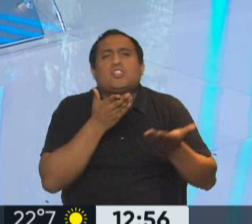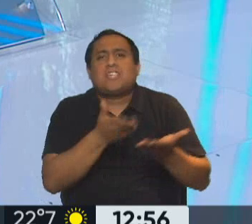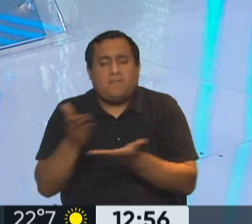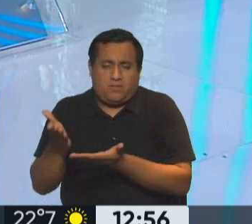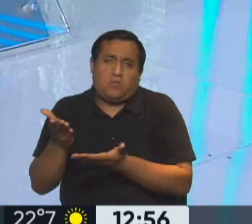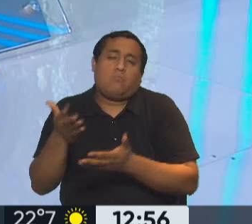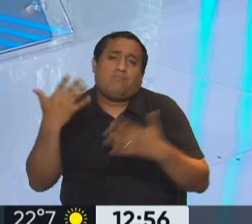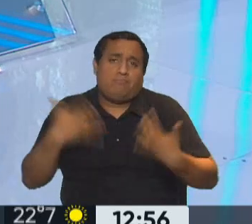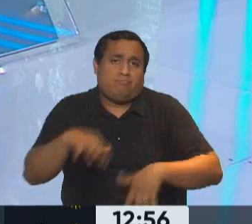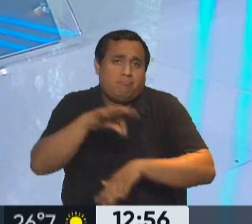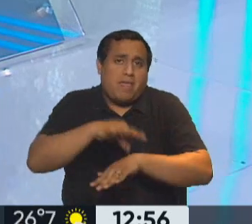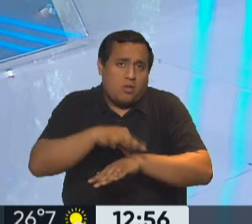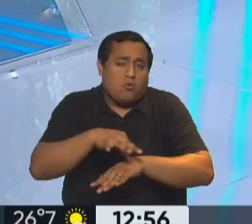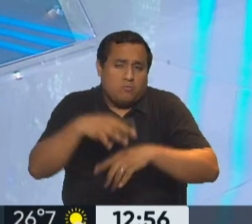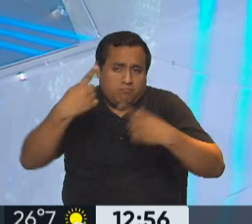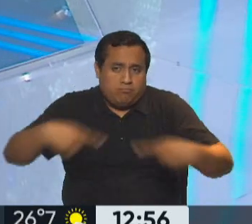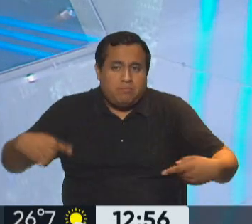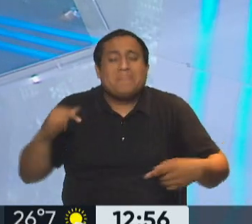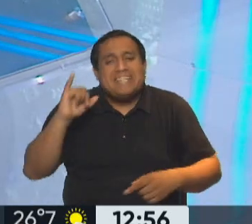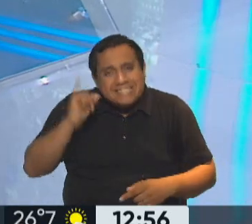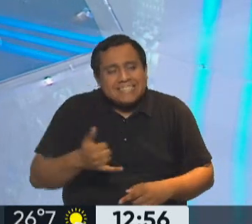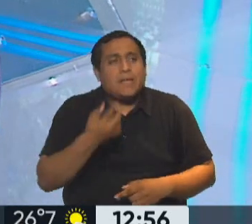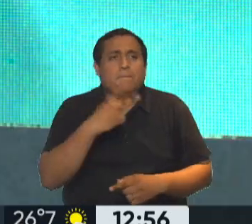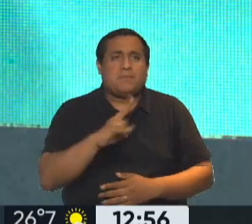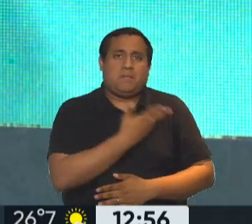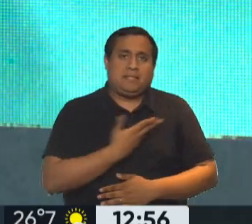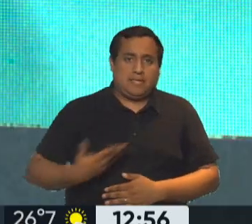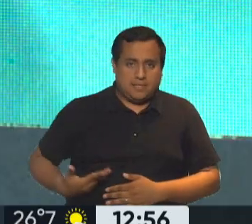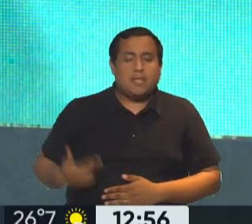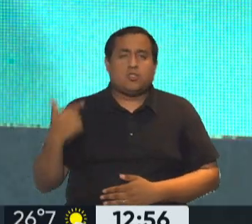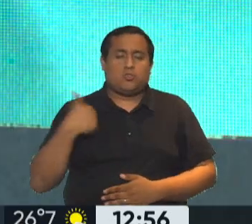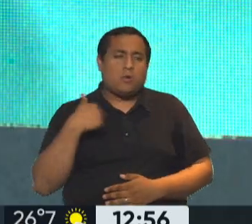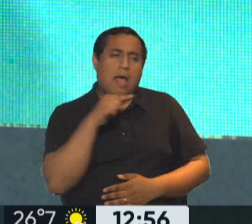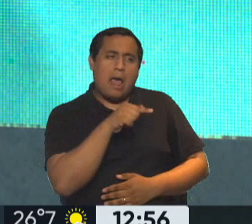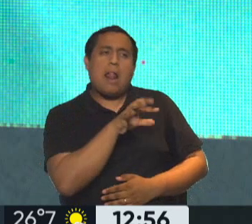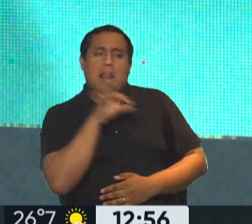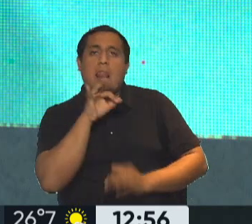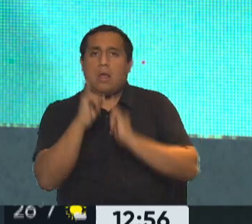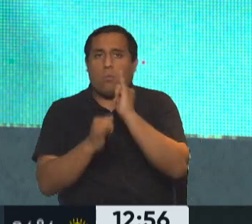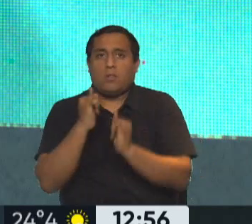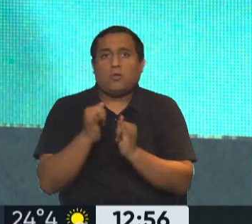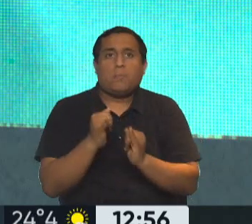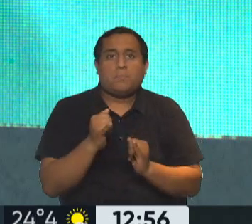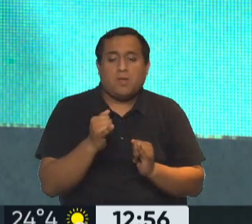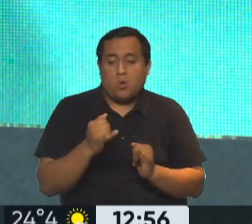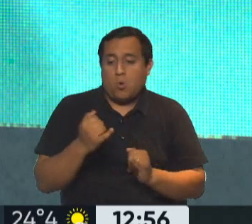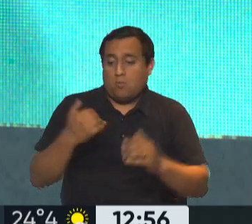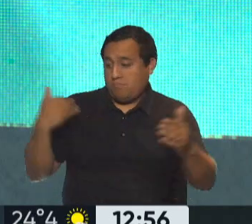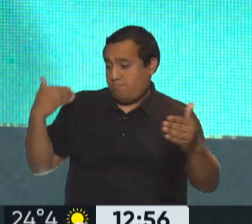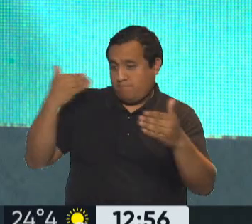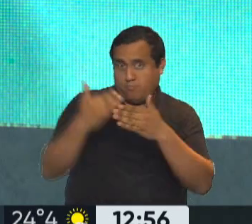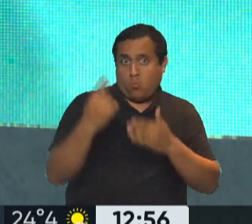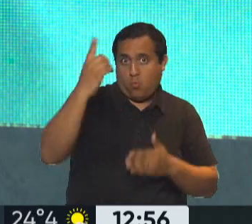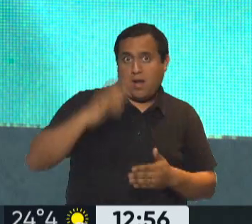empresas de medicina prepaga. Sí, pongo el acento en lo que dice la vicepresidenta a propósito de un aumento anual en las empresas de